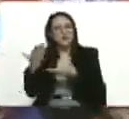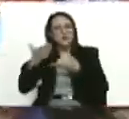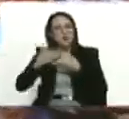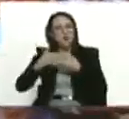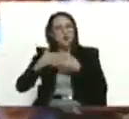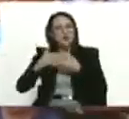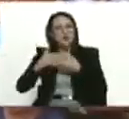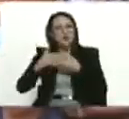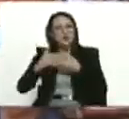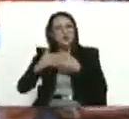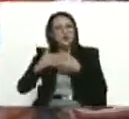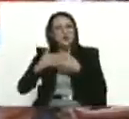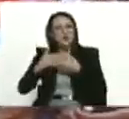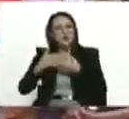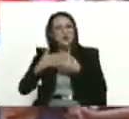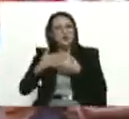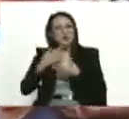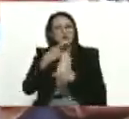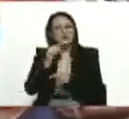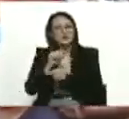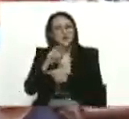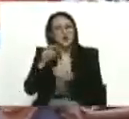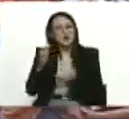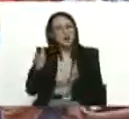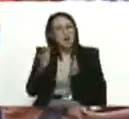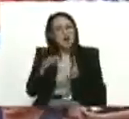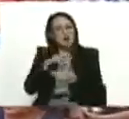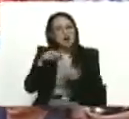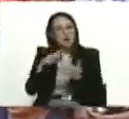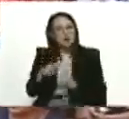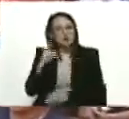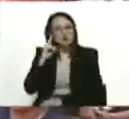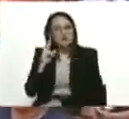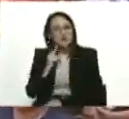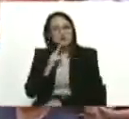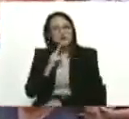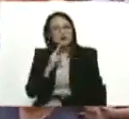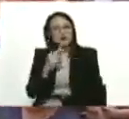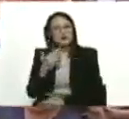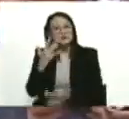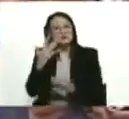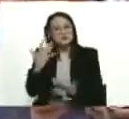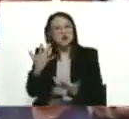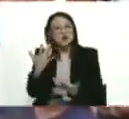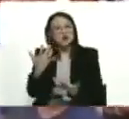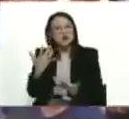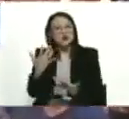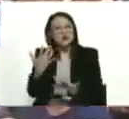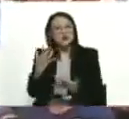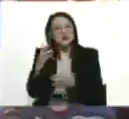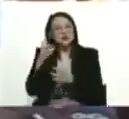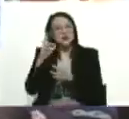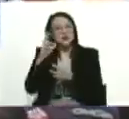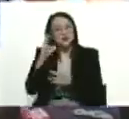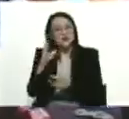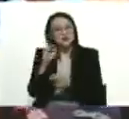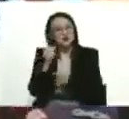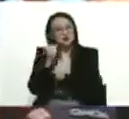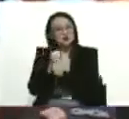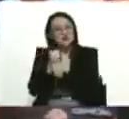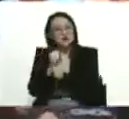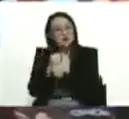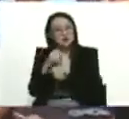bloqueo en defensa de los logros de la Revolución Bolivariana. Y como muestra de ella, reconoció el trabajo de